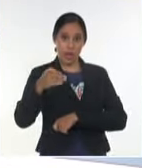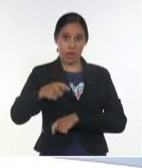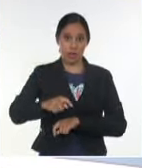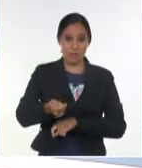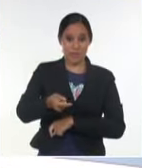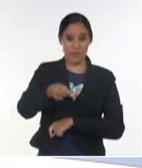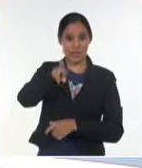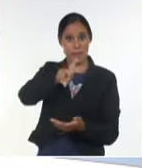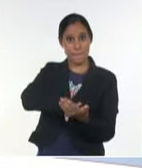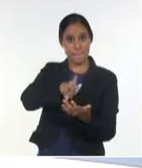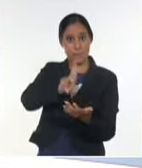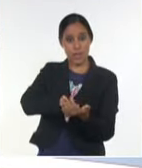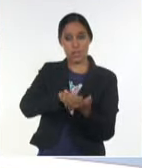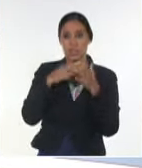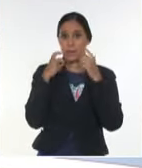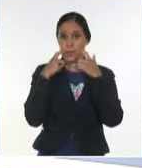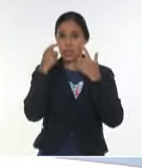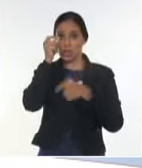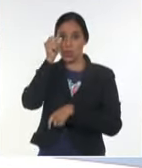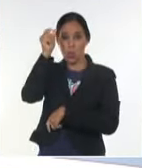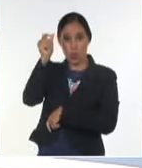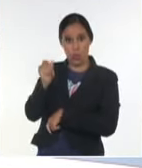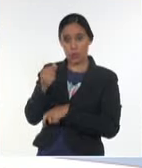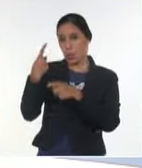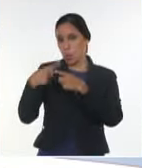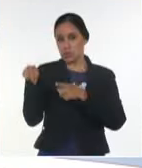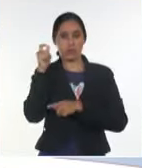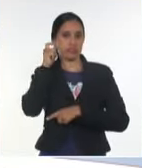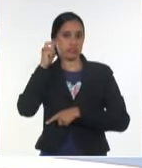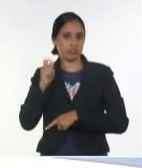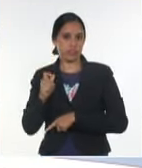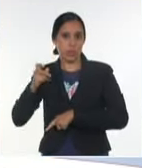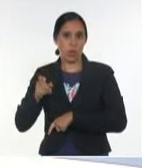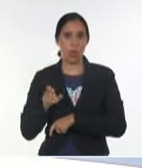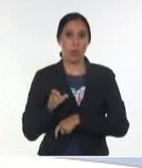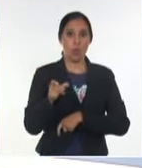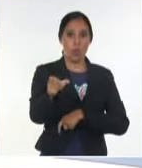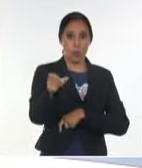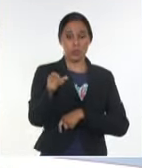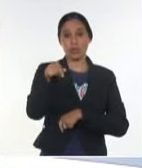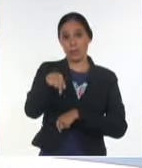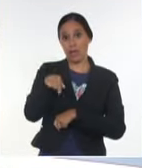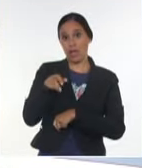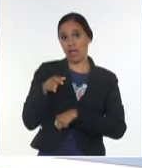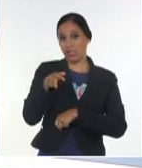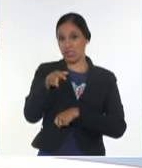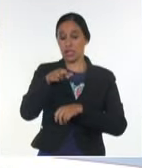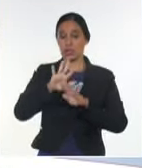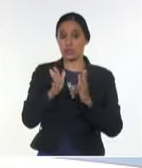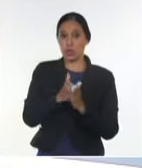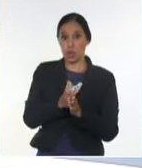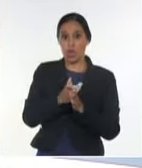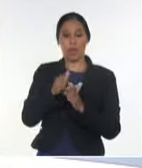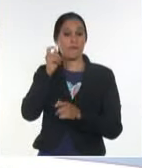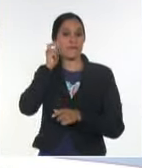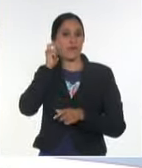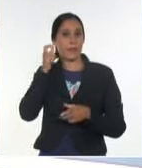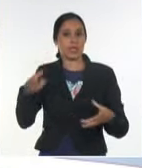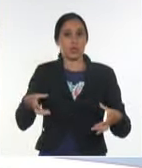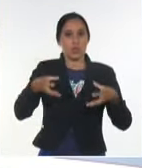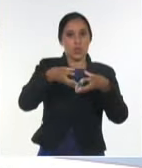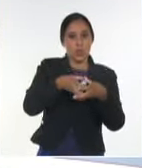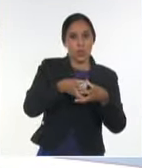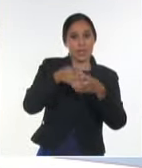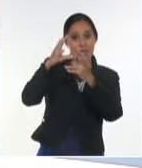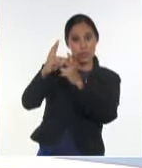parte, Yariulbis Cobas terminó última en su hit clasificatorio del single school femenino con un crono de 8:11:13. Con este